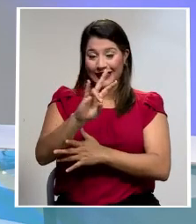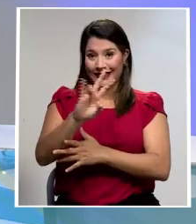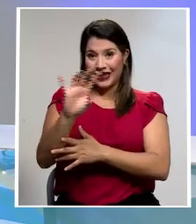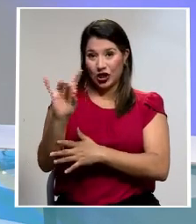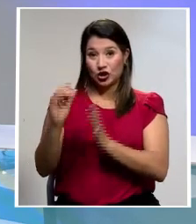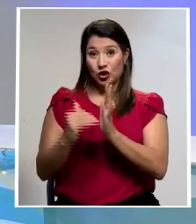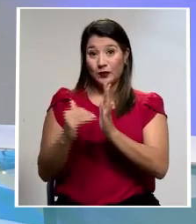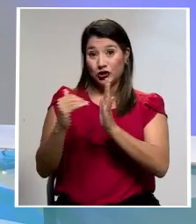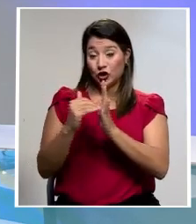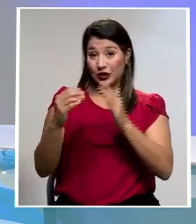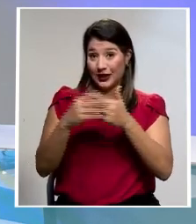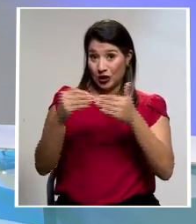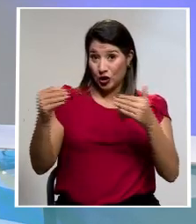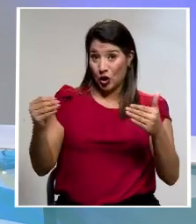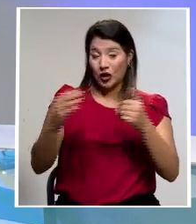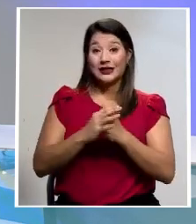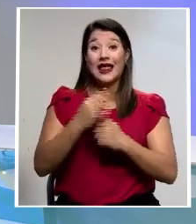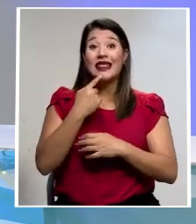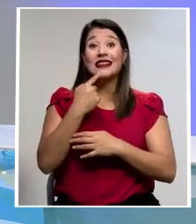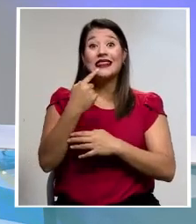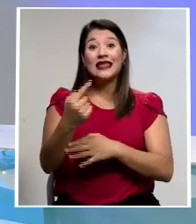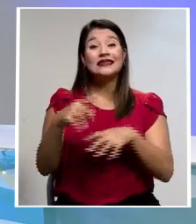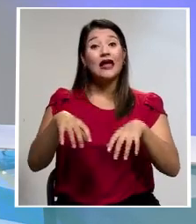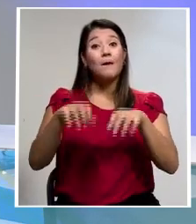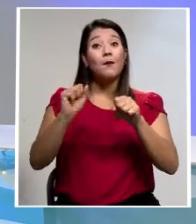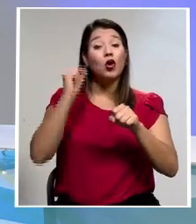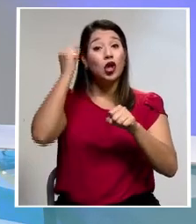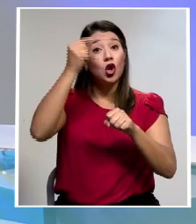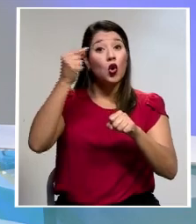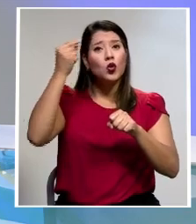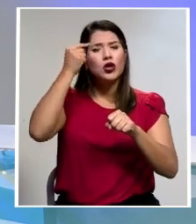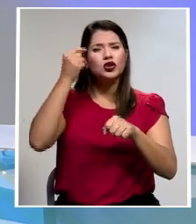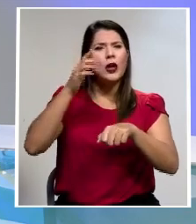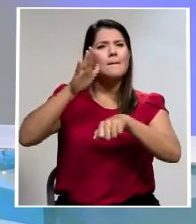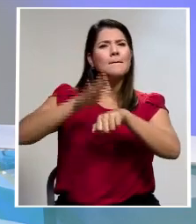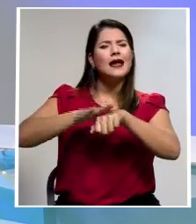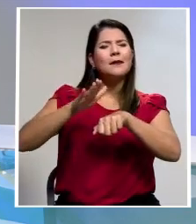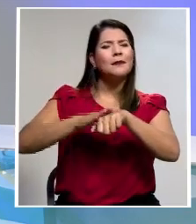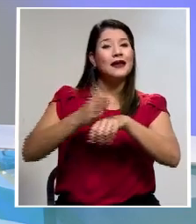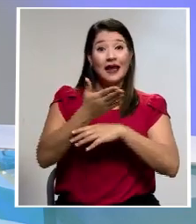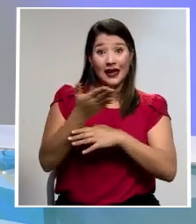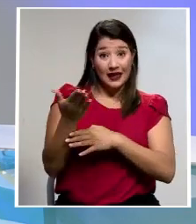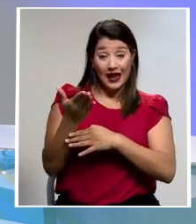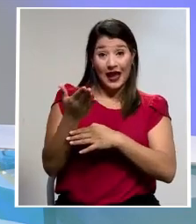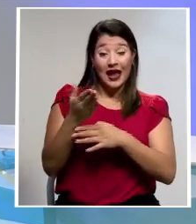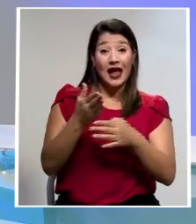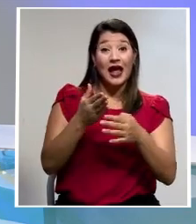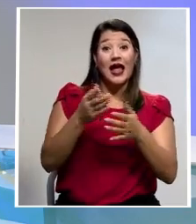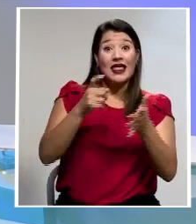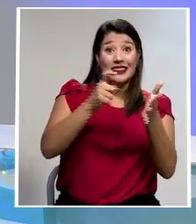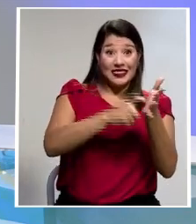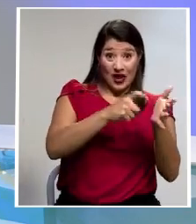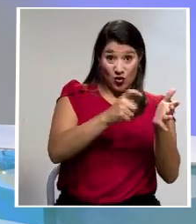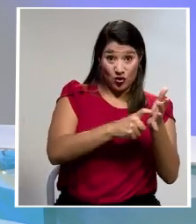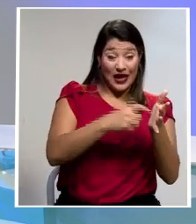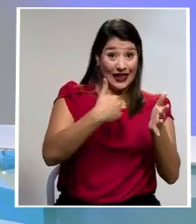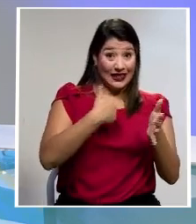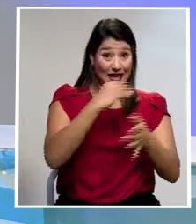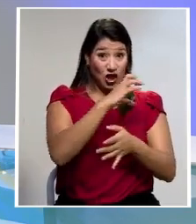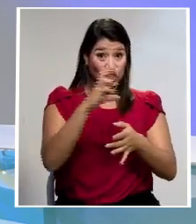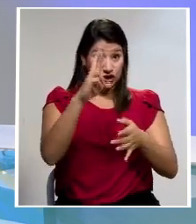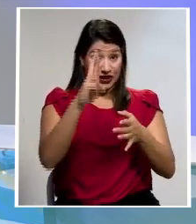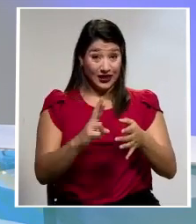1.778 millones de dólares, el cual, según el Poder Ejecutivo, permitirá canjear parte de la deuda que tenemos actualmente, que